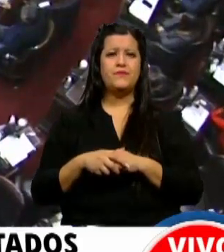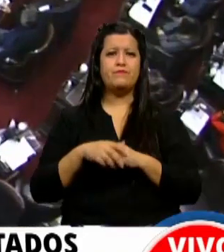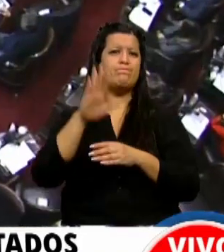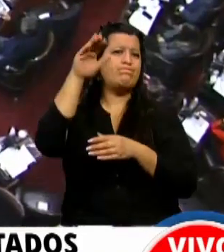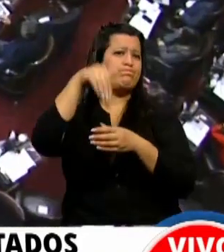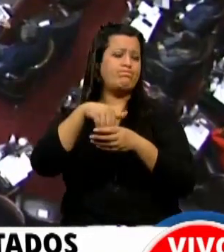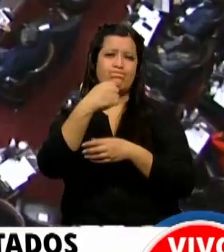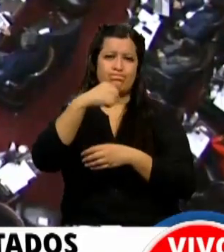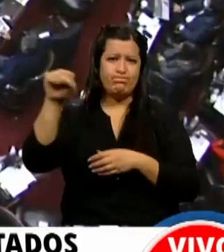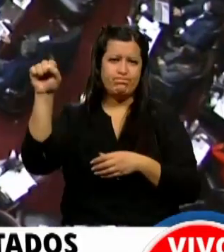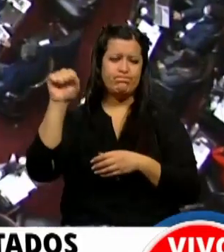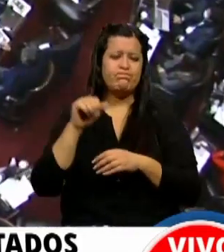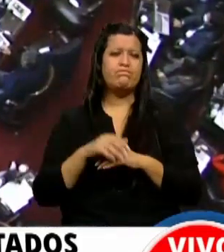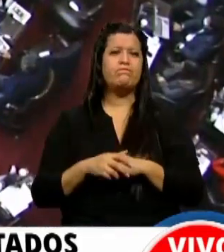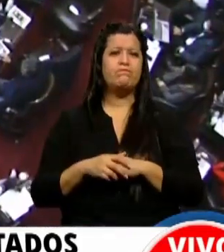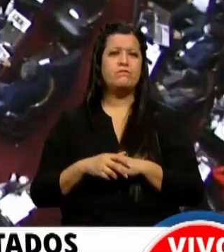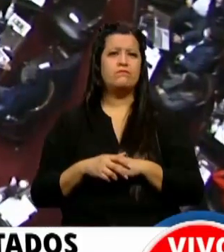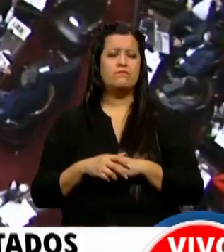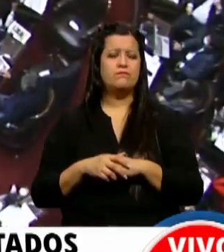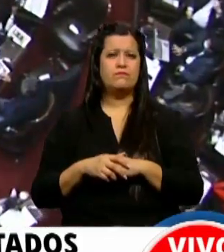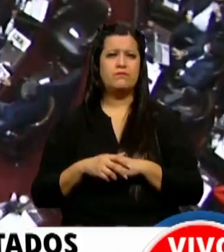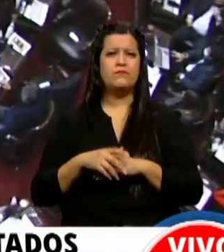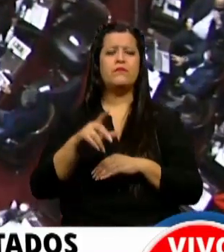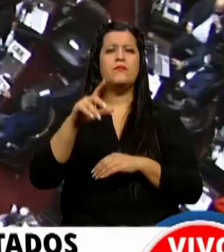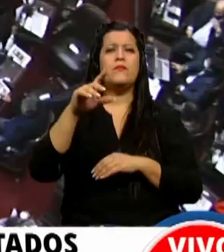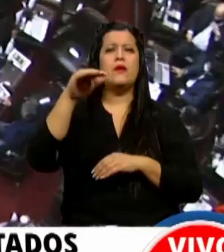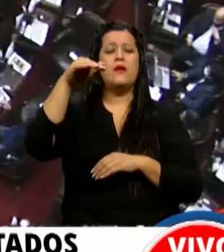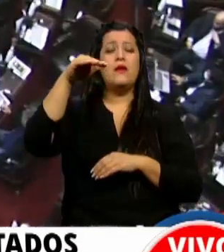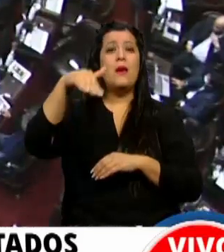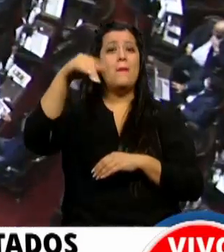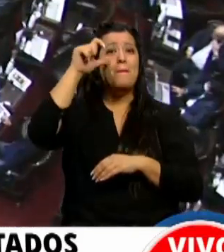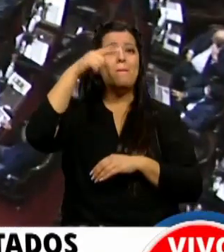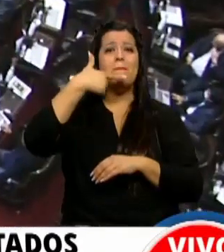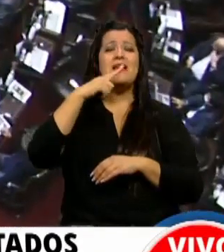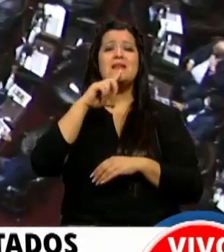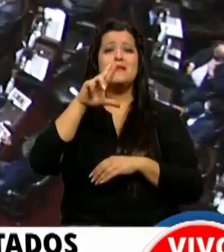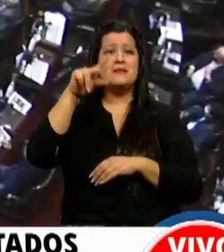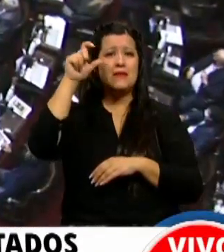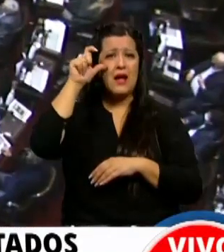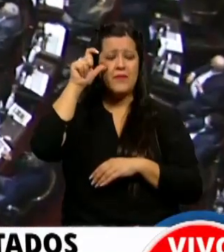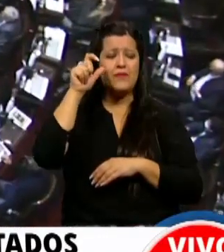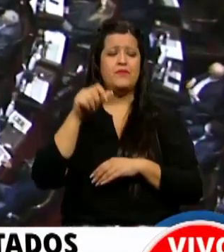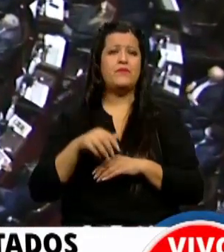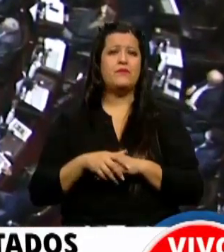Ausente a la hora de votar. Diputado Diego Matías Mestre.